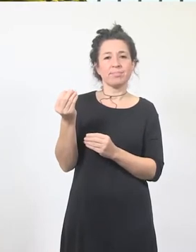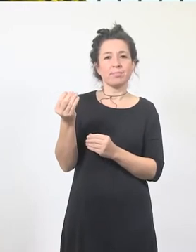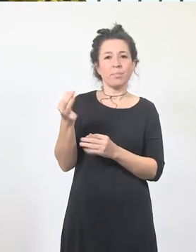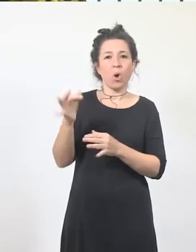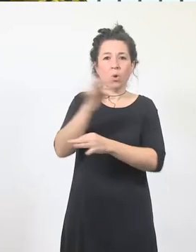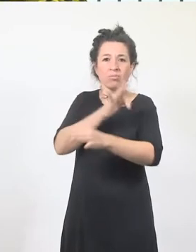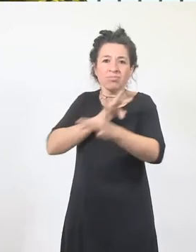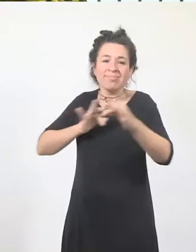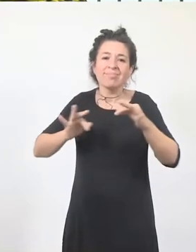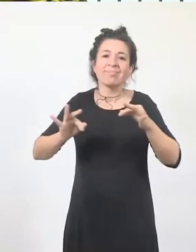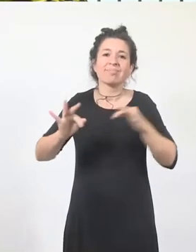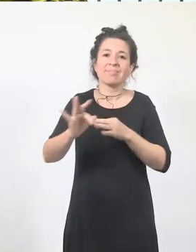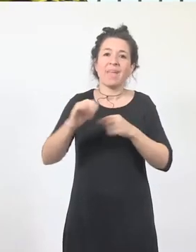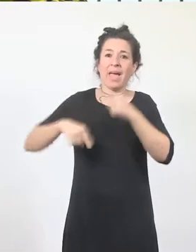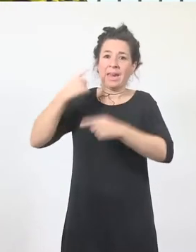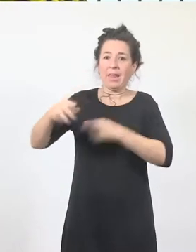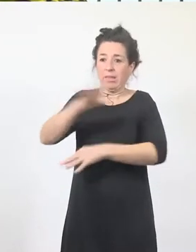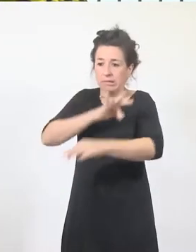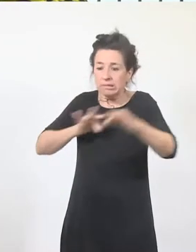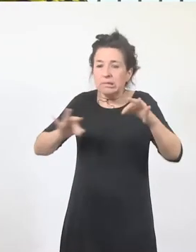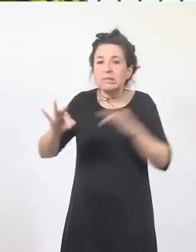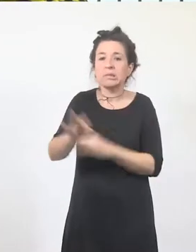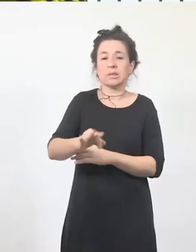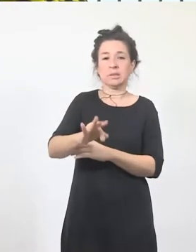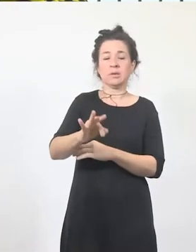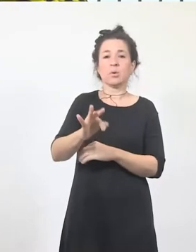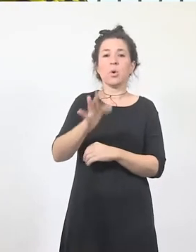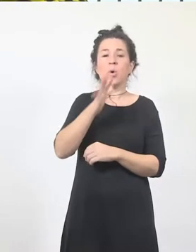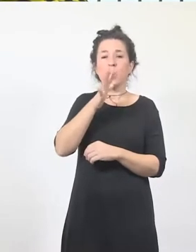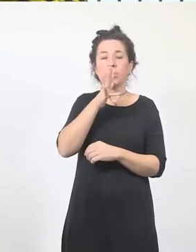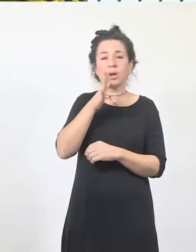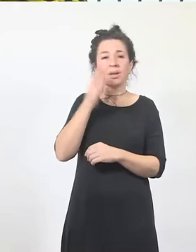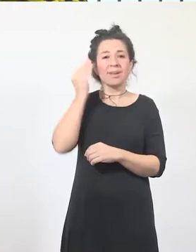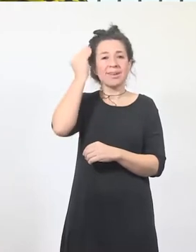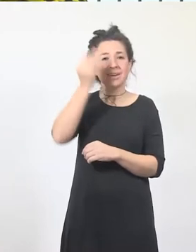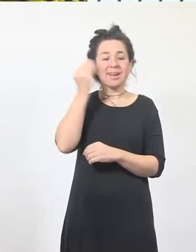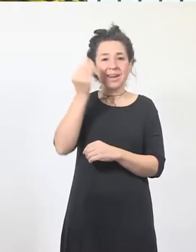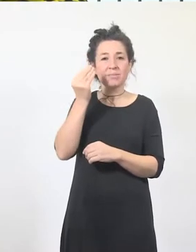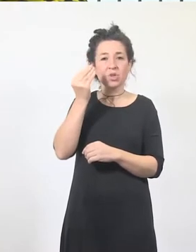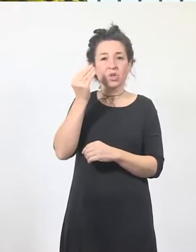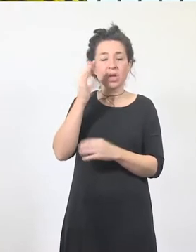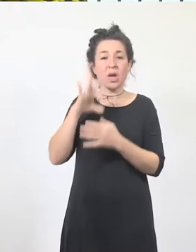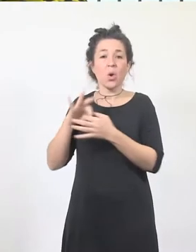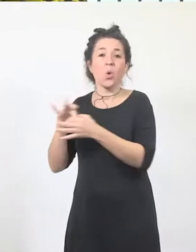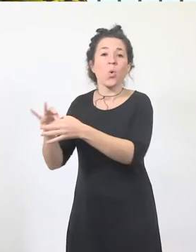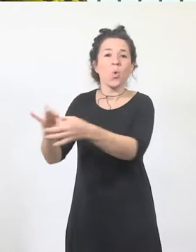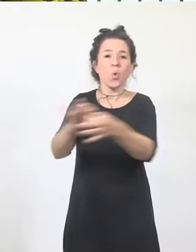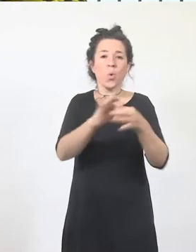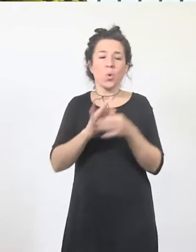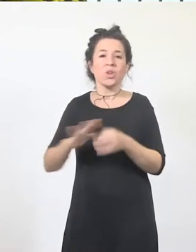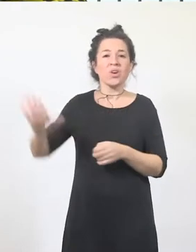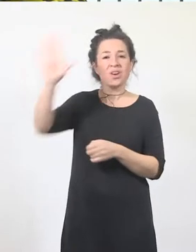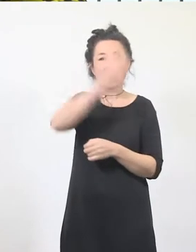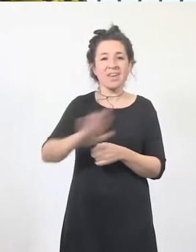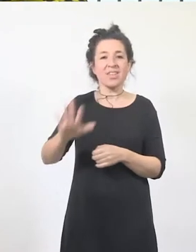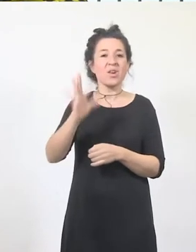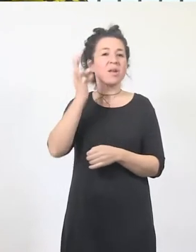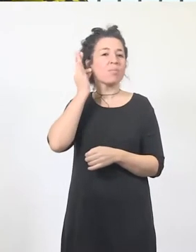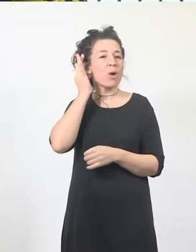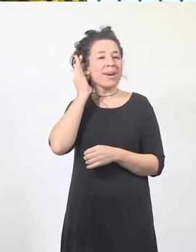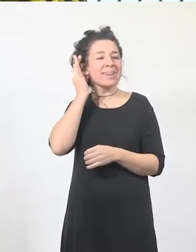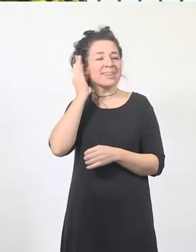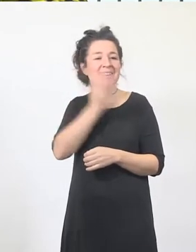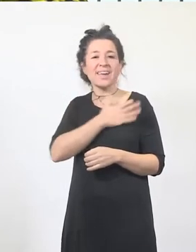un relevo generacional, porque queremos que la Unión Nacional de Mujeres sea siempre una organización